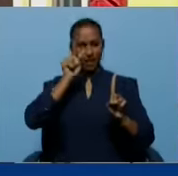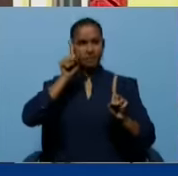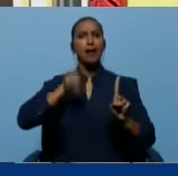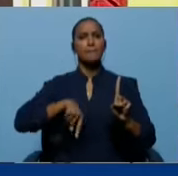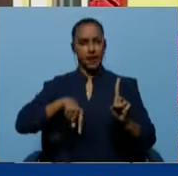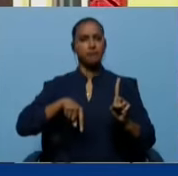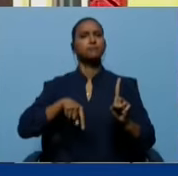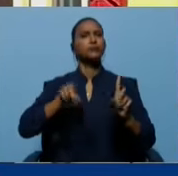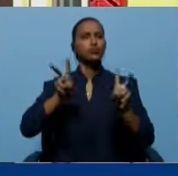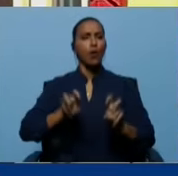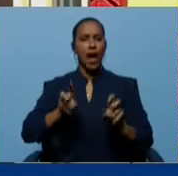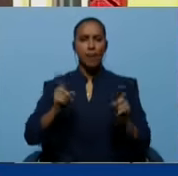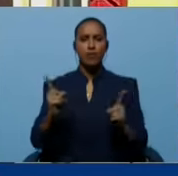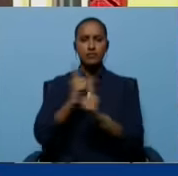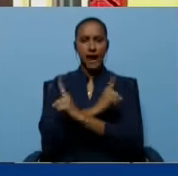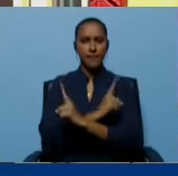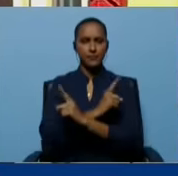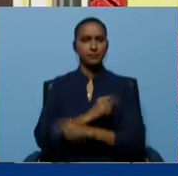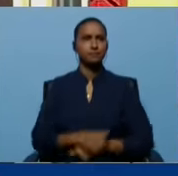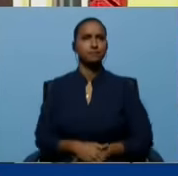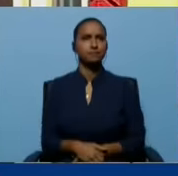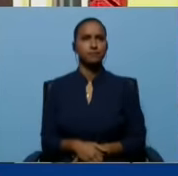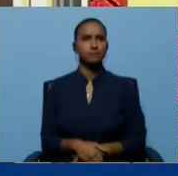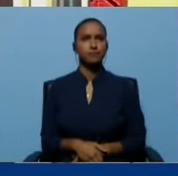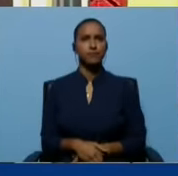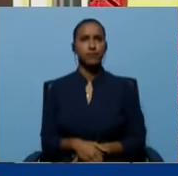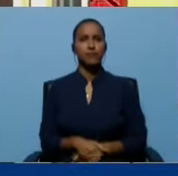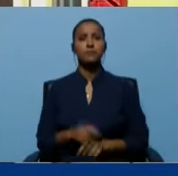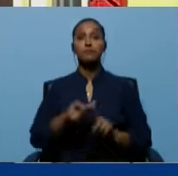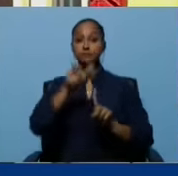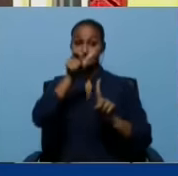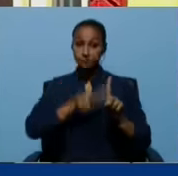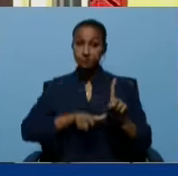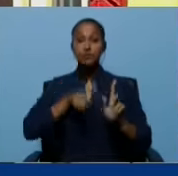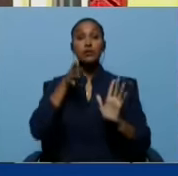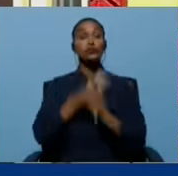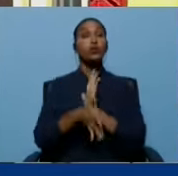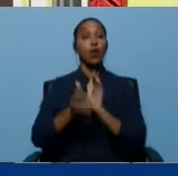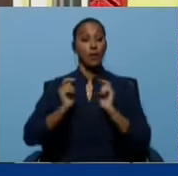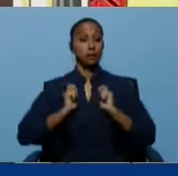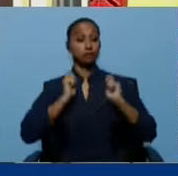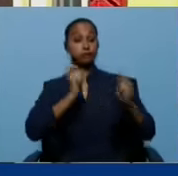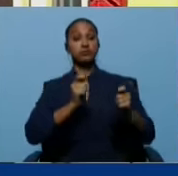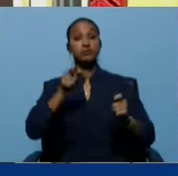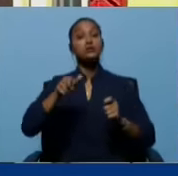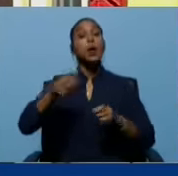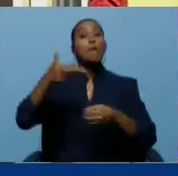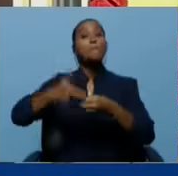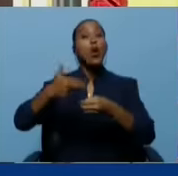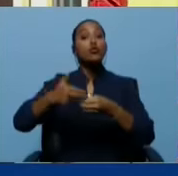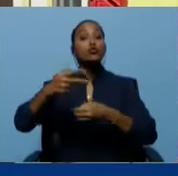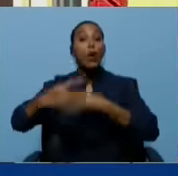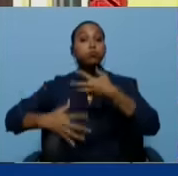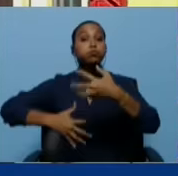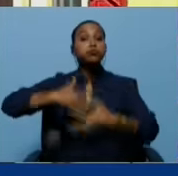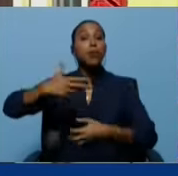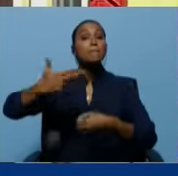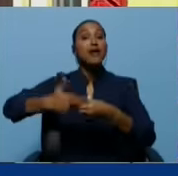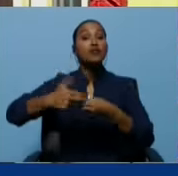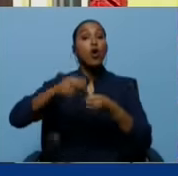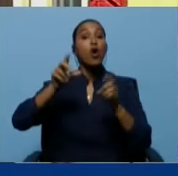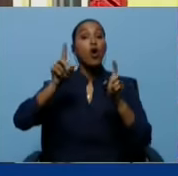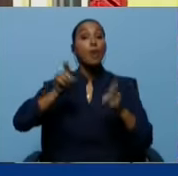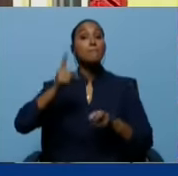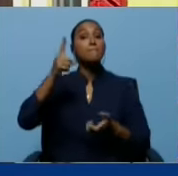si Tellechea está dejando la producción nacional en 1 millón de barriles hoy, tenemos que ir en el plan que ya